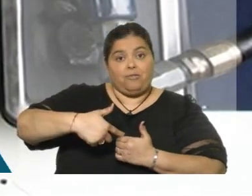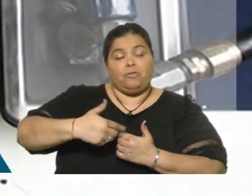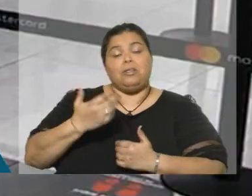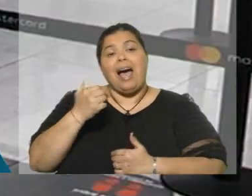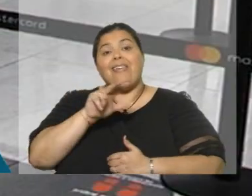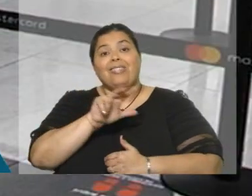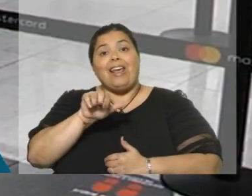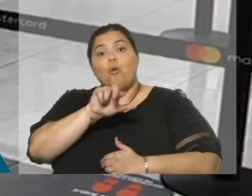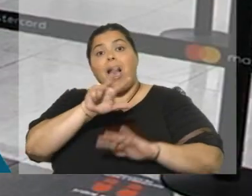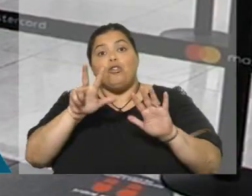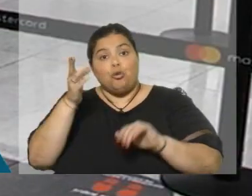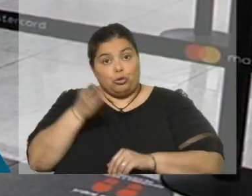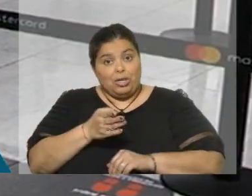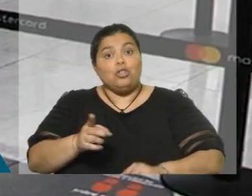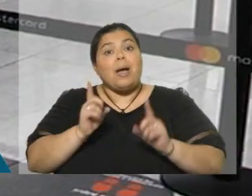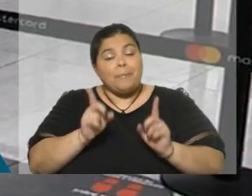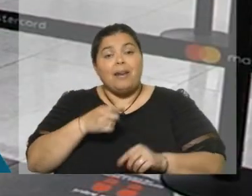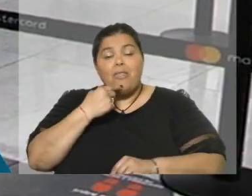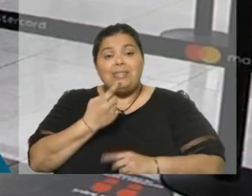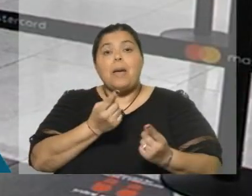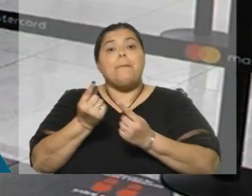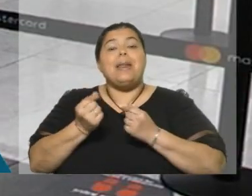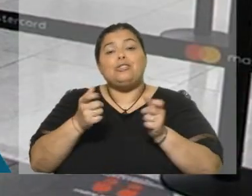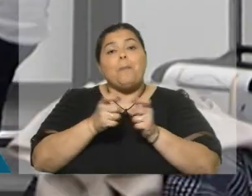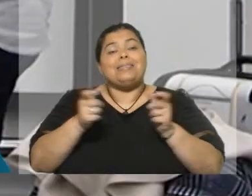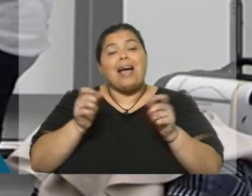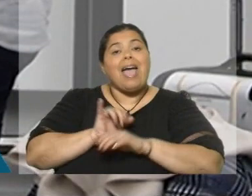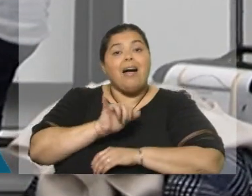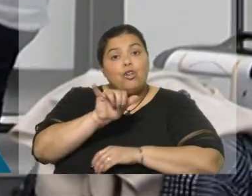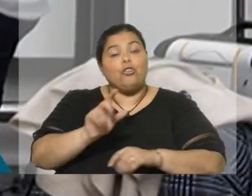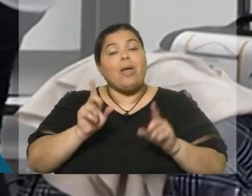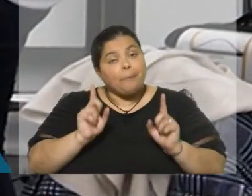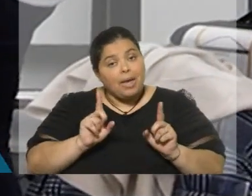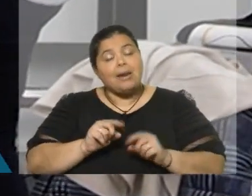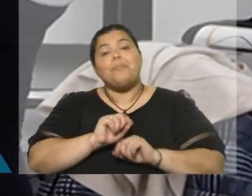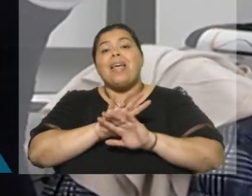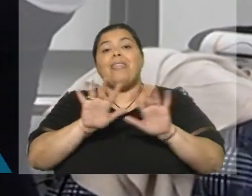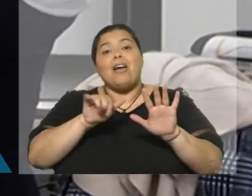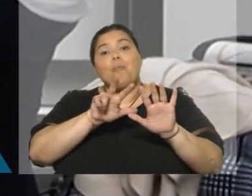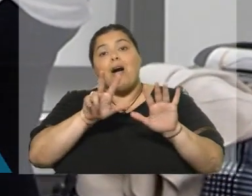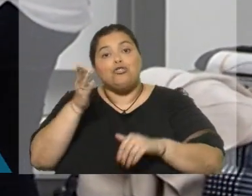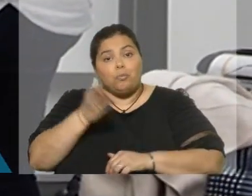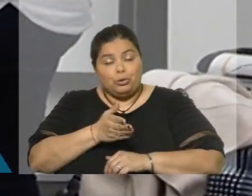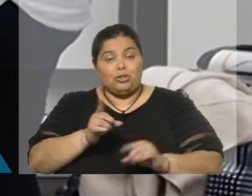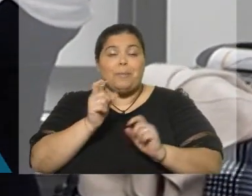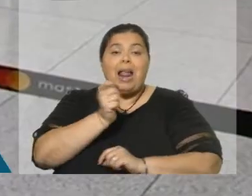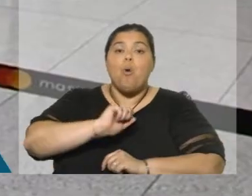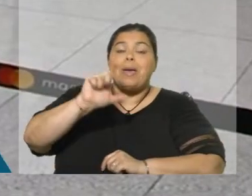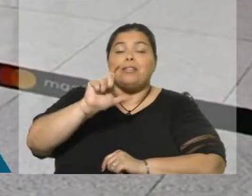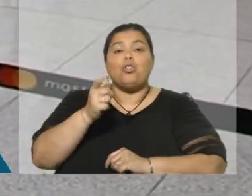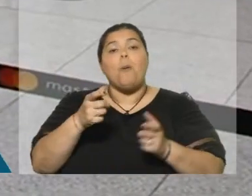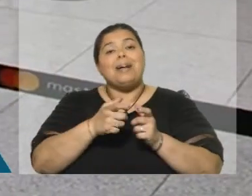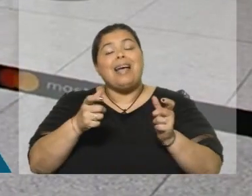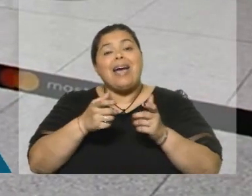3.8%, se registran a sí mismo bajas en los precios del pasaje de avión de 10,8%, y aumentos en los pasajes de barco